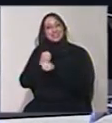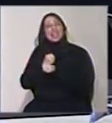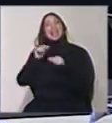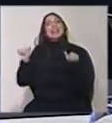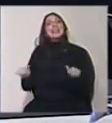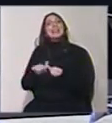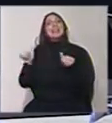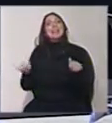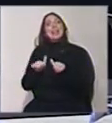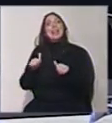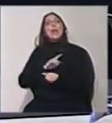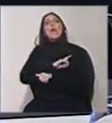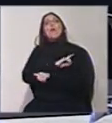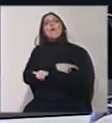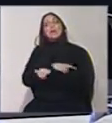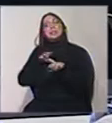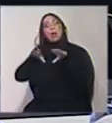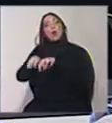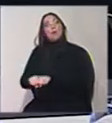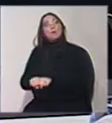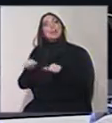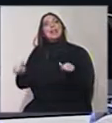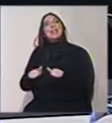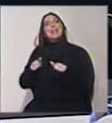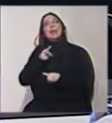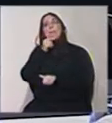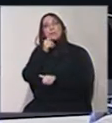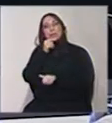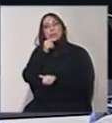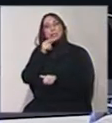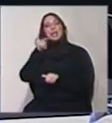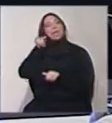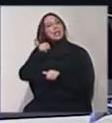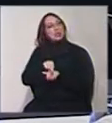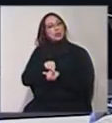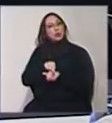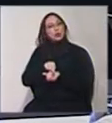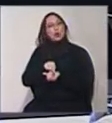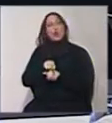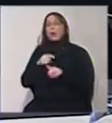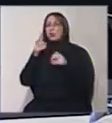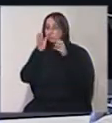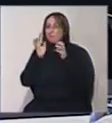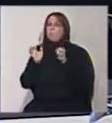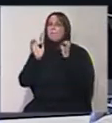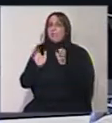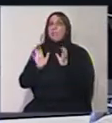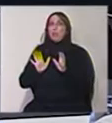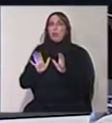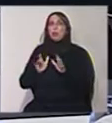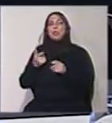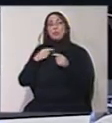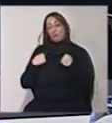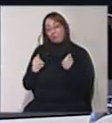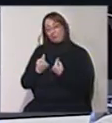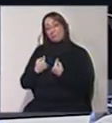de fuerzas de ocupación que realizan tareas policiales. Y eso es profundamente nocivo. Entonces, a nosotros nos parece